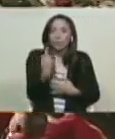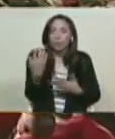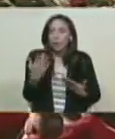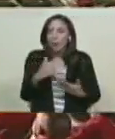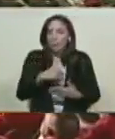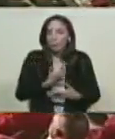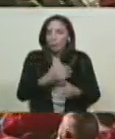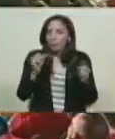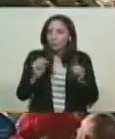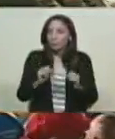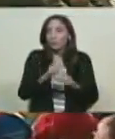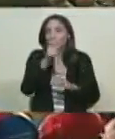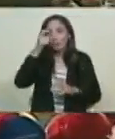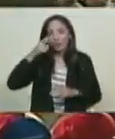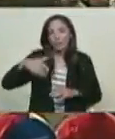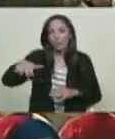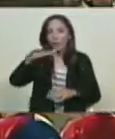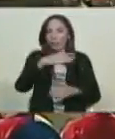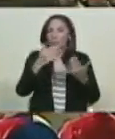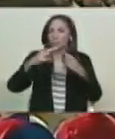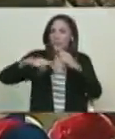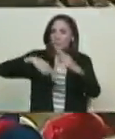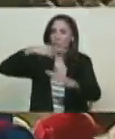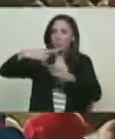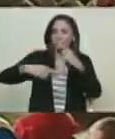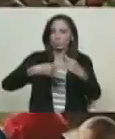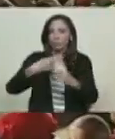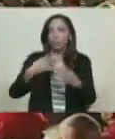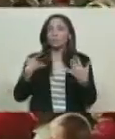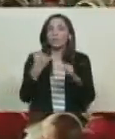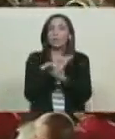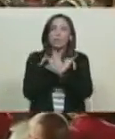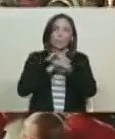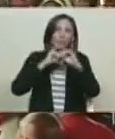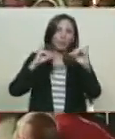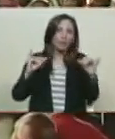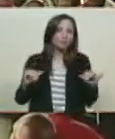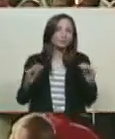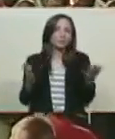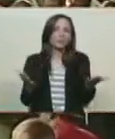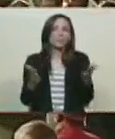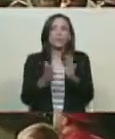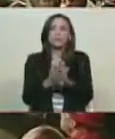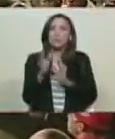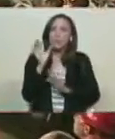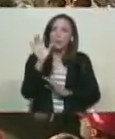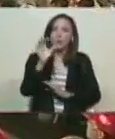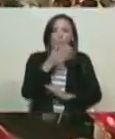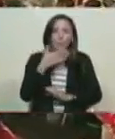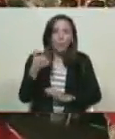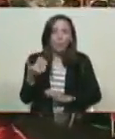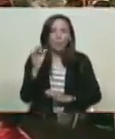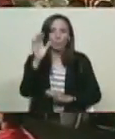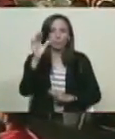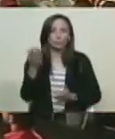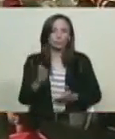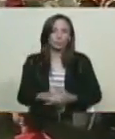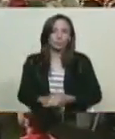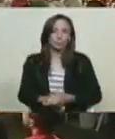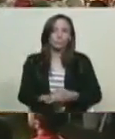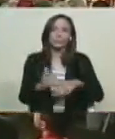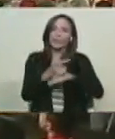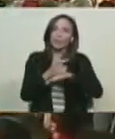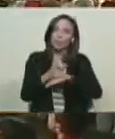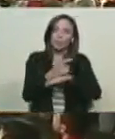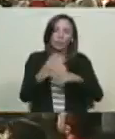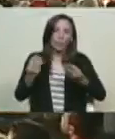el pueblo está en el poder, si hay revolución, si somos independientes, si somos soberanos. Si se gobierna desde el pueblo, con